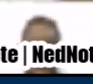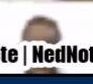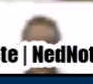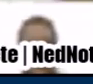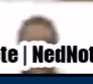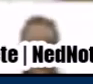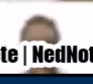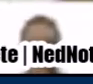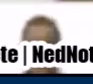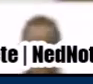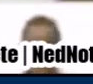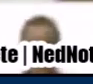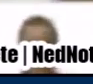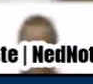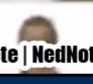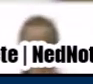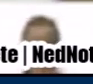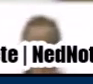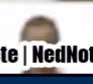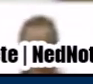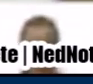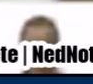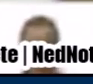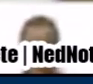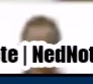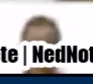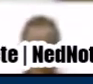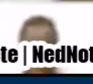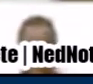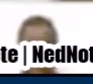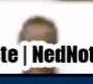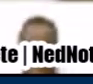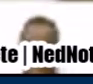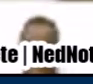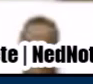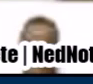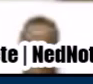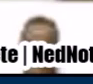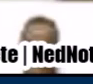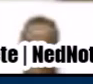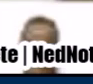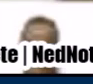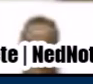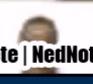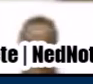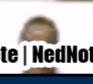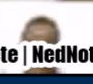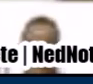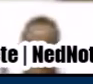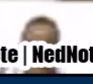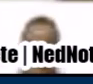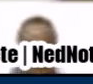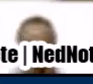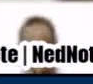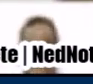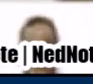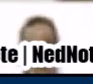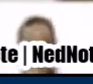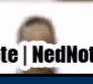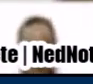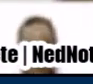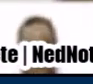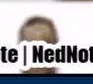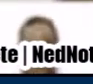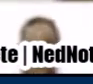sea, hablamos del quiebre, hablamos de la fuerza, como si estuviéramos en un mecanismo tradicional, una dictadura convencional en este momento en